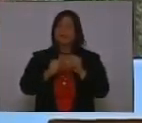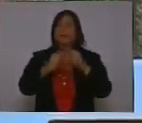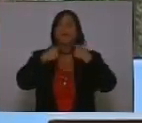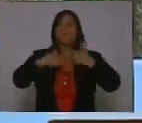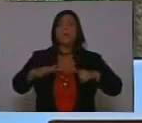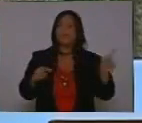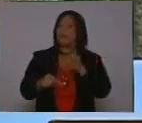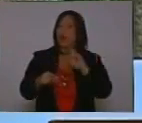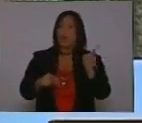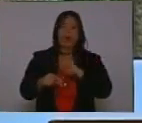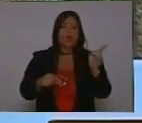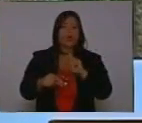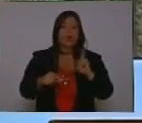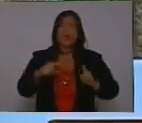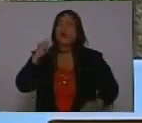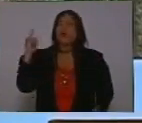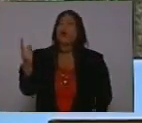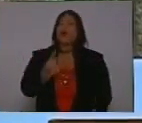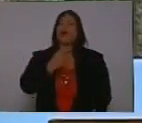que no se convierta solamente